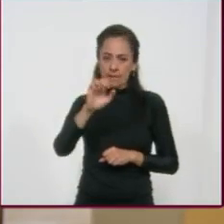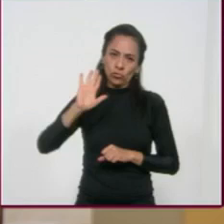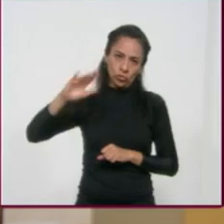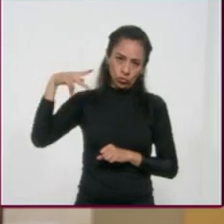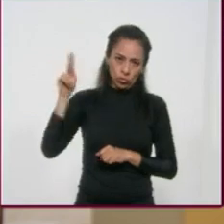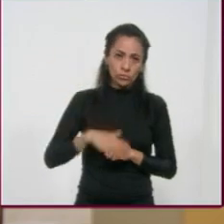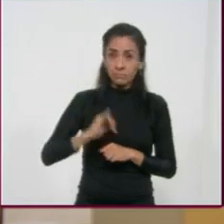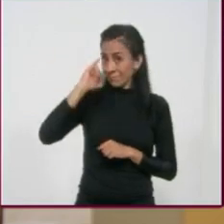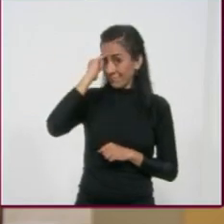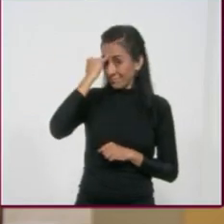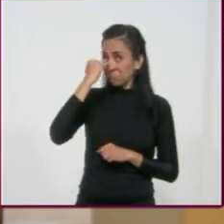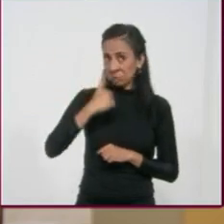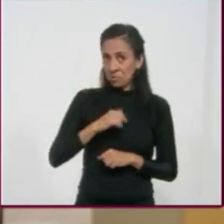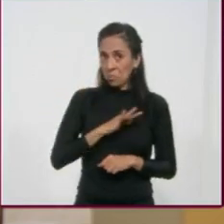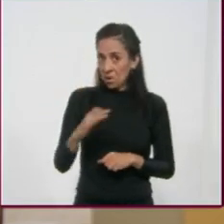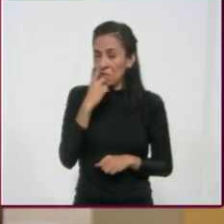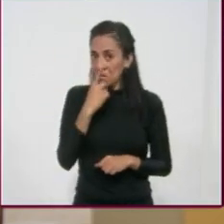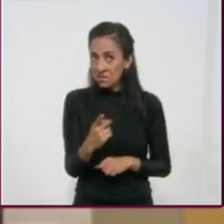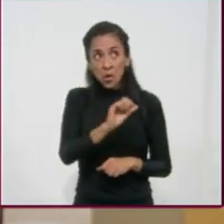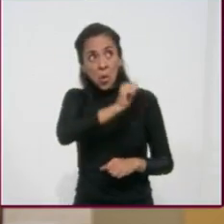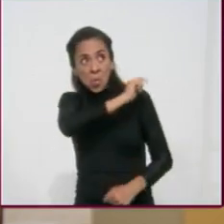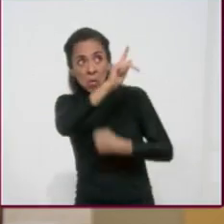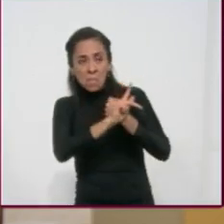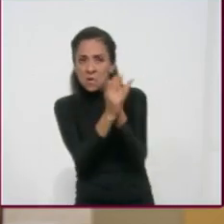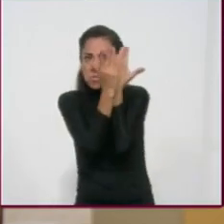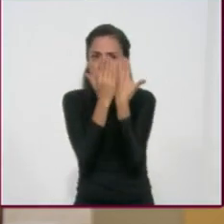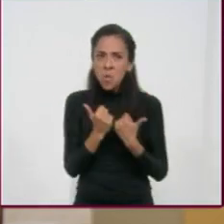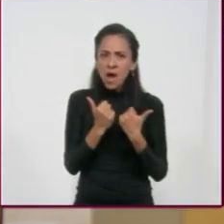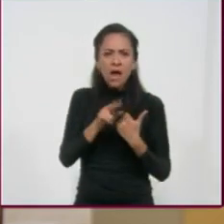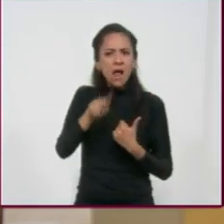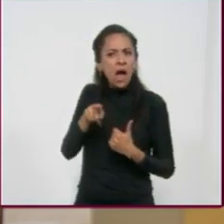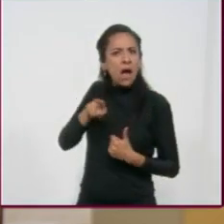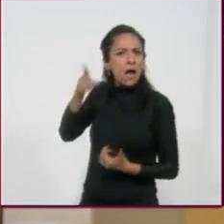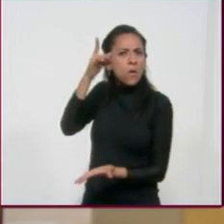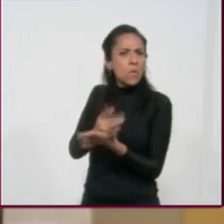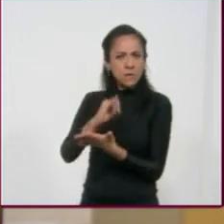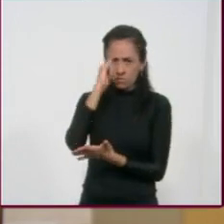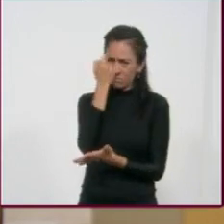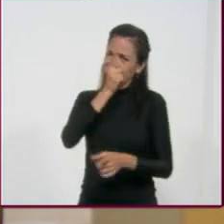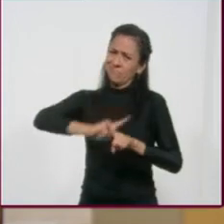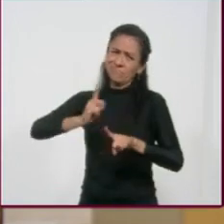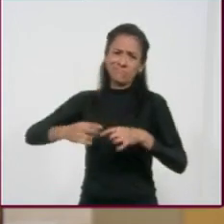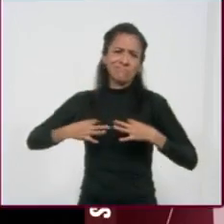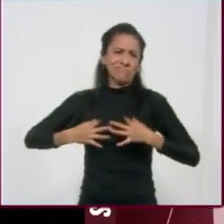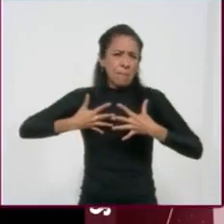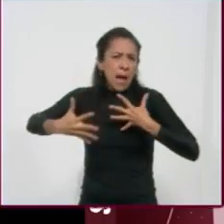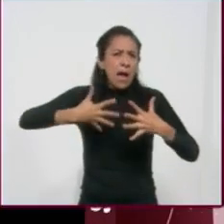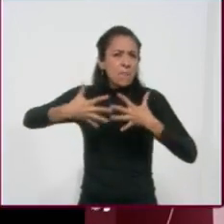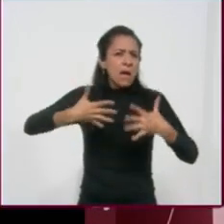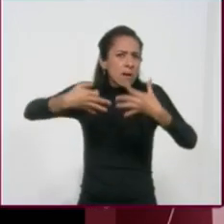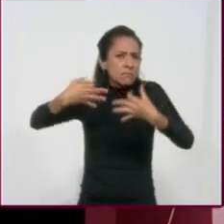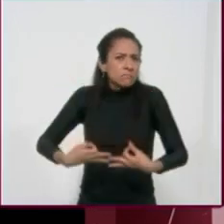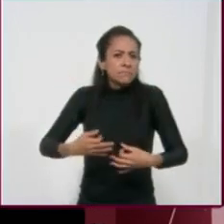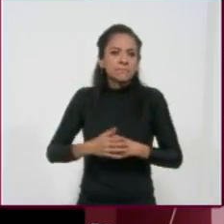me atrevería yo a decir que no hay ningún otro país en el mundo que tenga tal diversidad de textiles como lo tiene la India. La